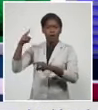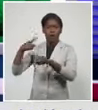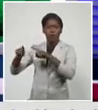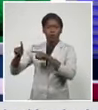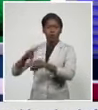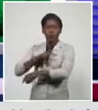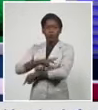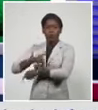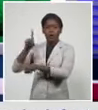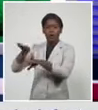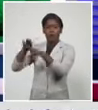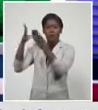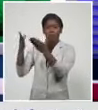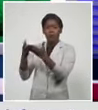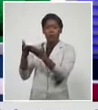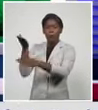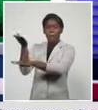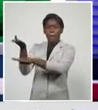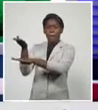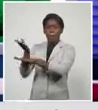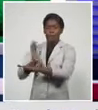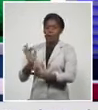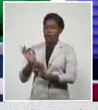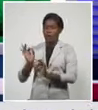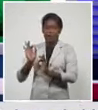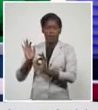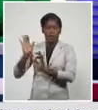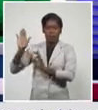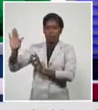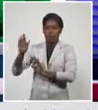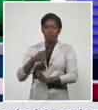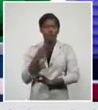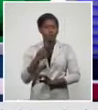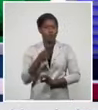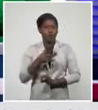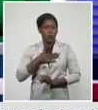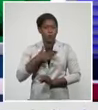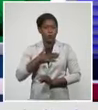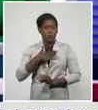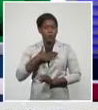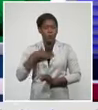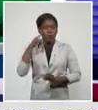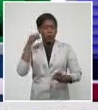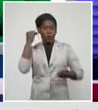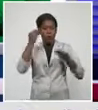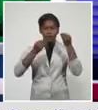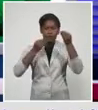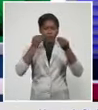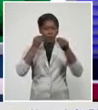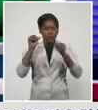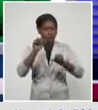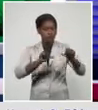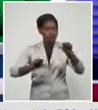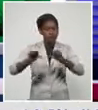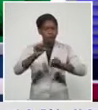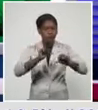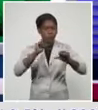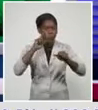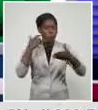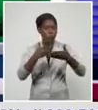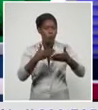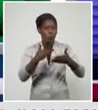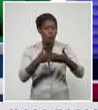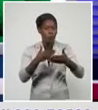me cumplieron lo que yo había contratado, pues indiscutiblemente lograremos un control de